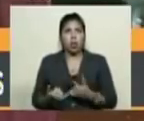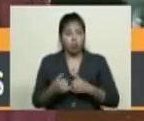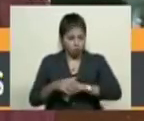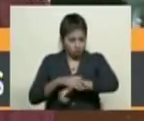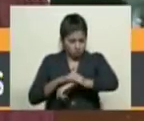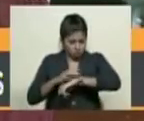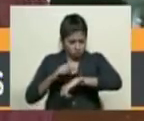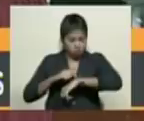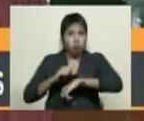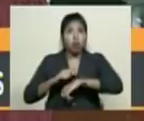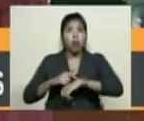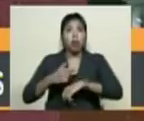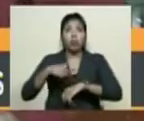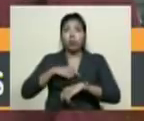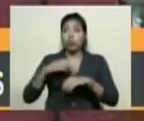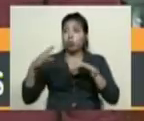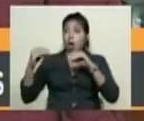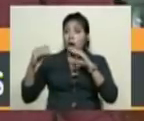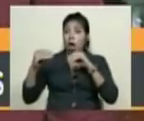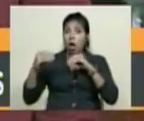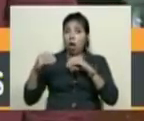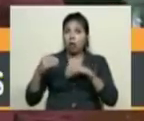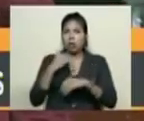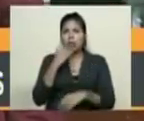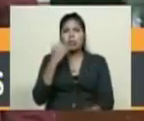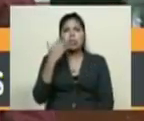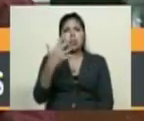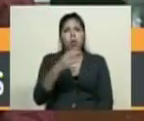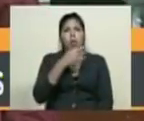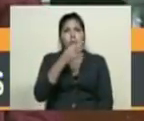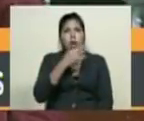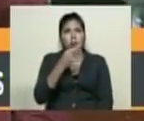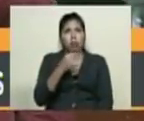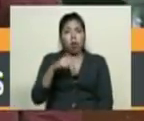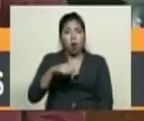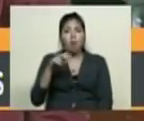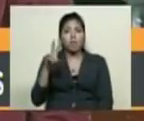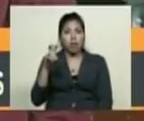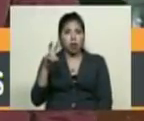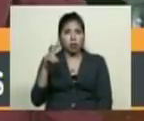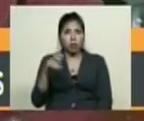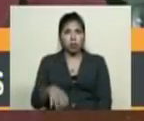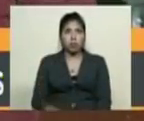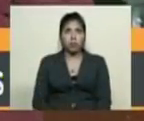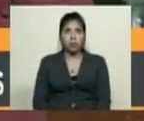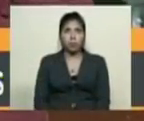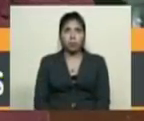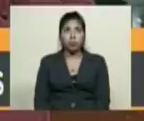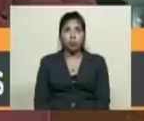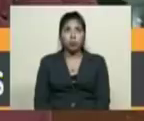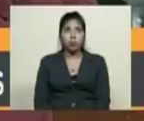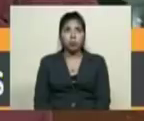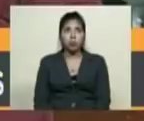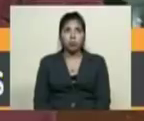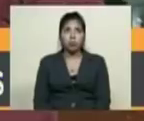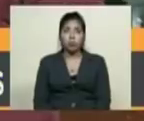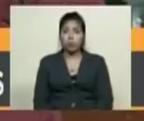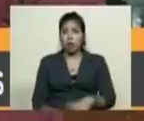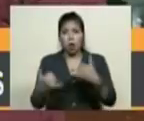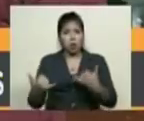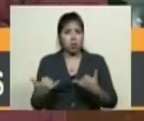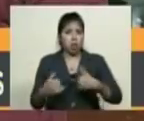hablando, casi son las 5 de la tarde de hoy viernes, 20 de abril, a esta misma